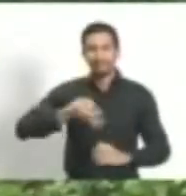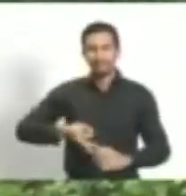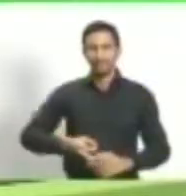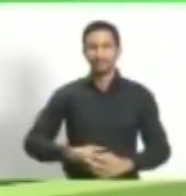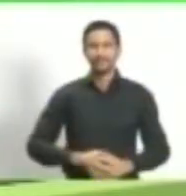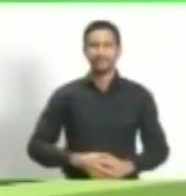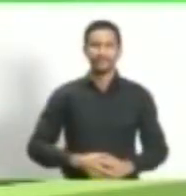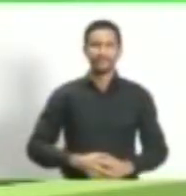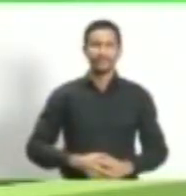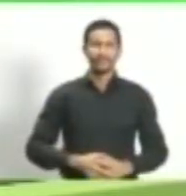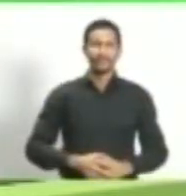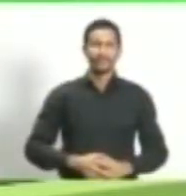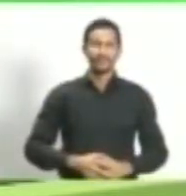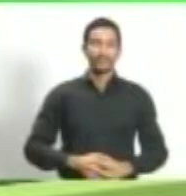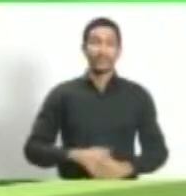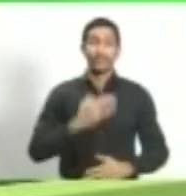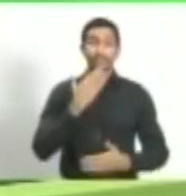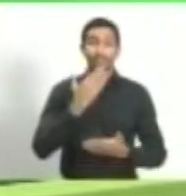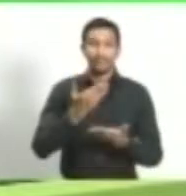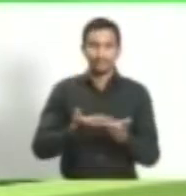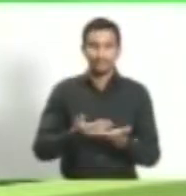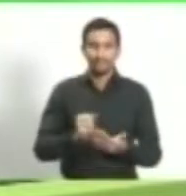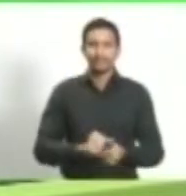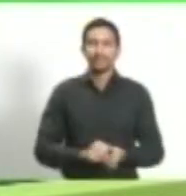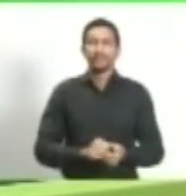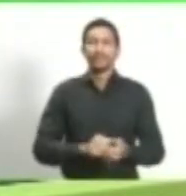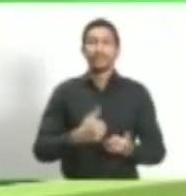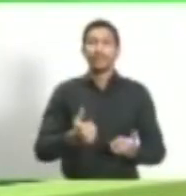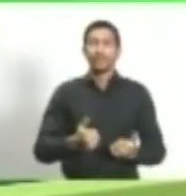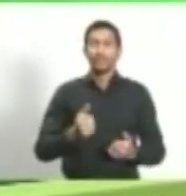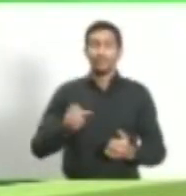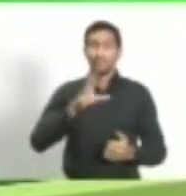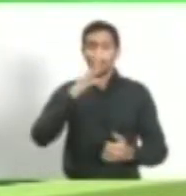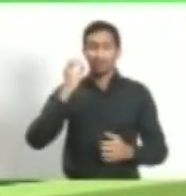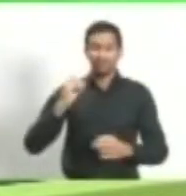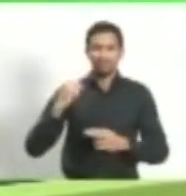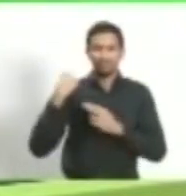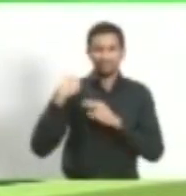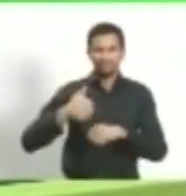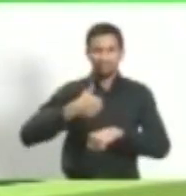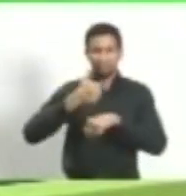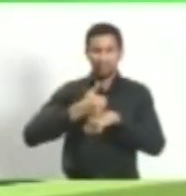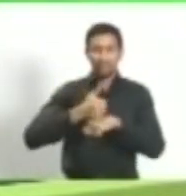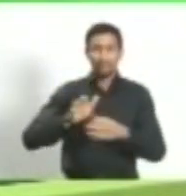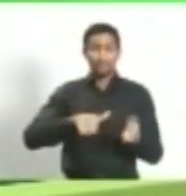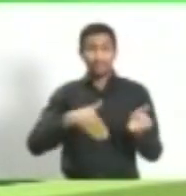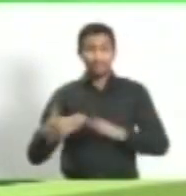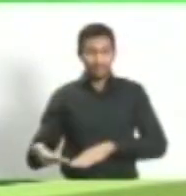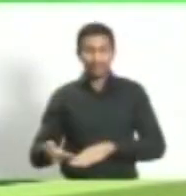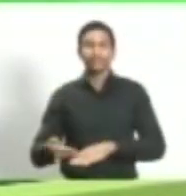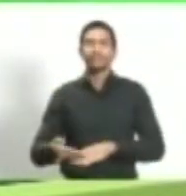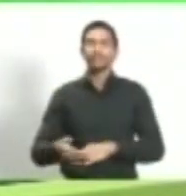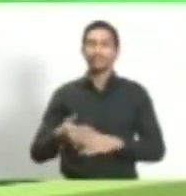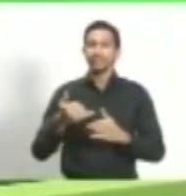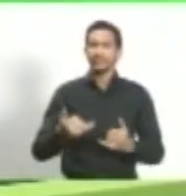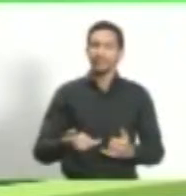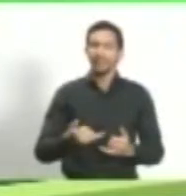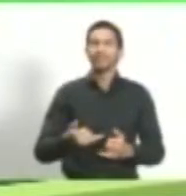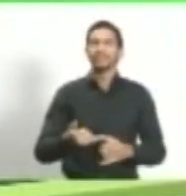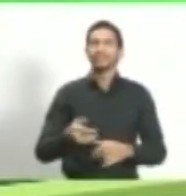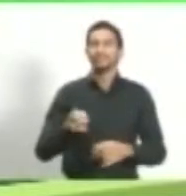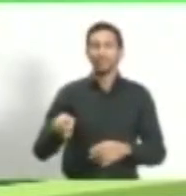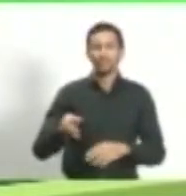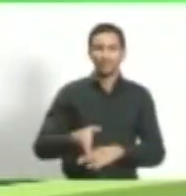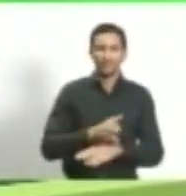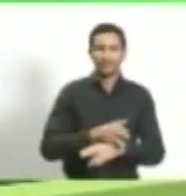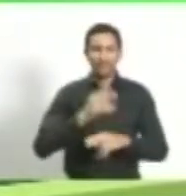verdad. Gracias, Ramón. Mire, y a propósito de la muerte del comandante del Gaula en el Cesar, en medio de una operación anti-extorsión, un